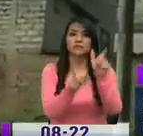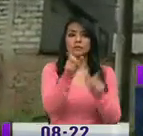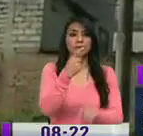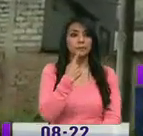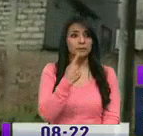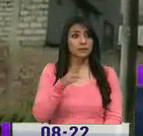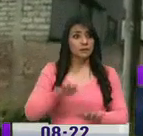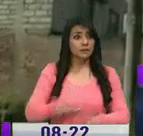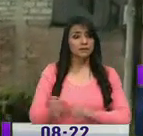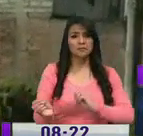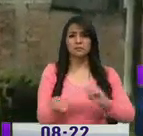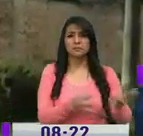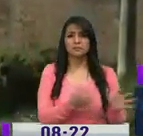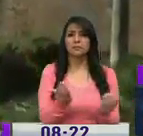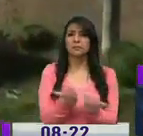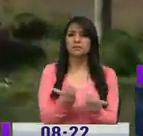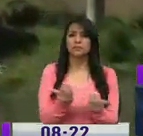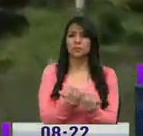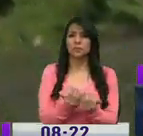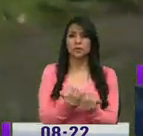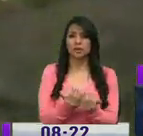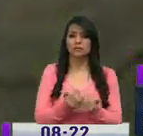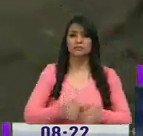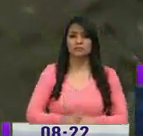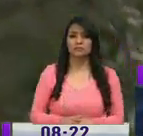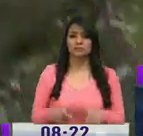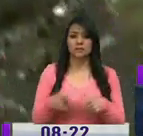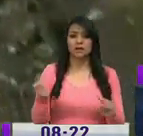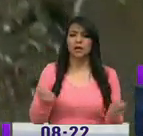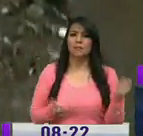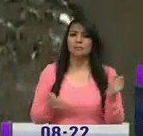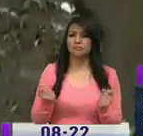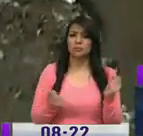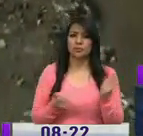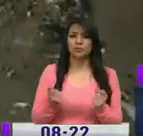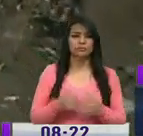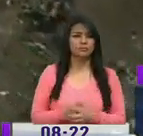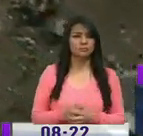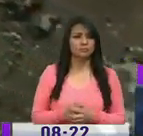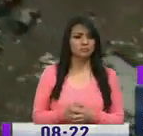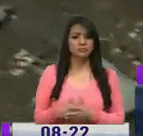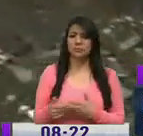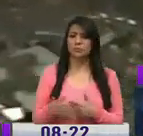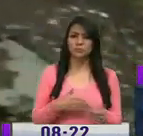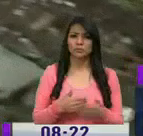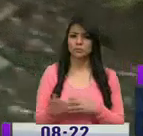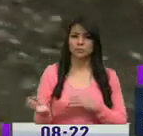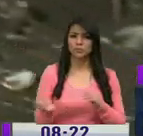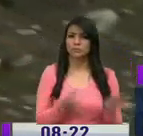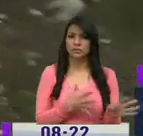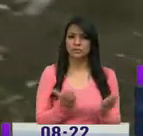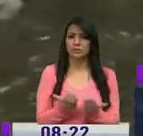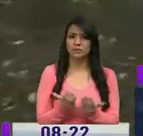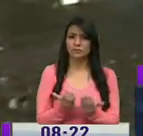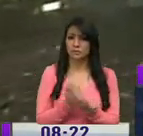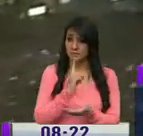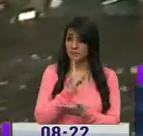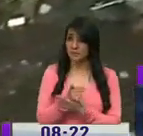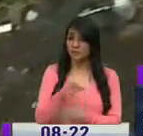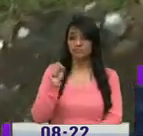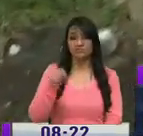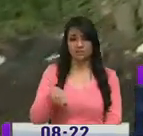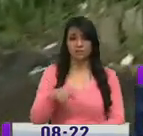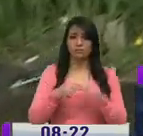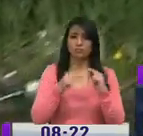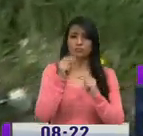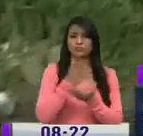aquí botan basura a toda hora, vienen camiones y no importa lo que ustedes digan, señores, de todas maneras botan aquí los escombros. Sí, así es, de igual